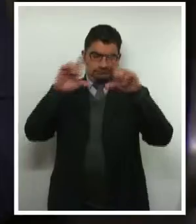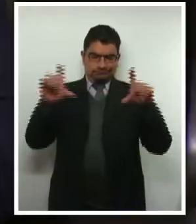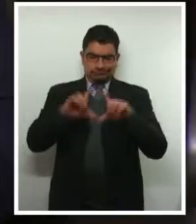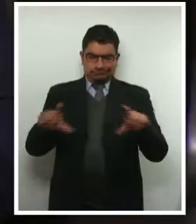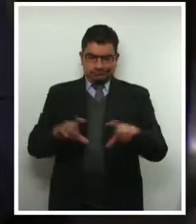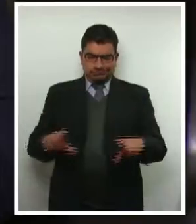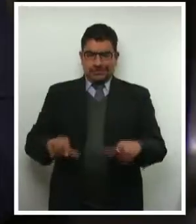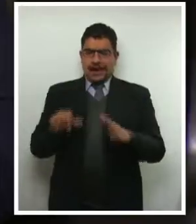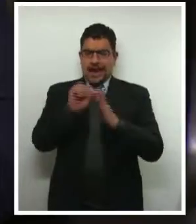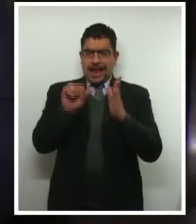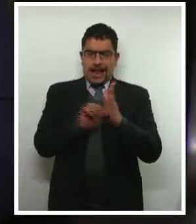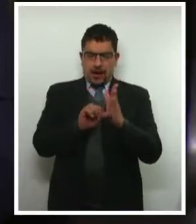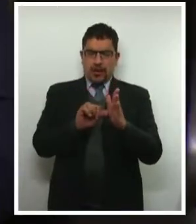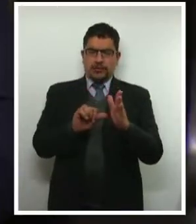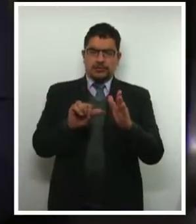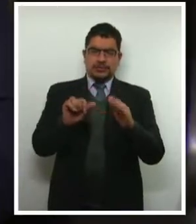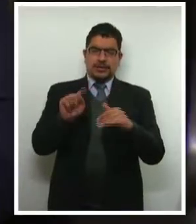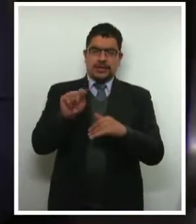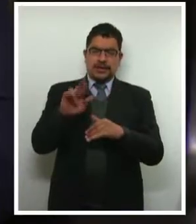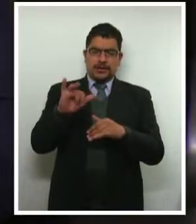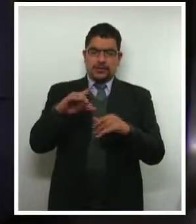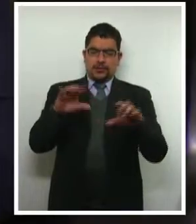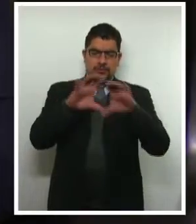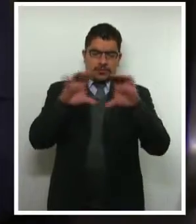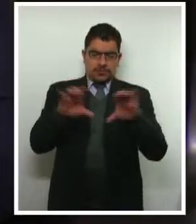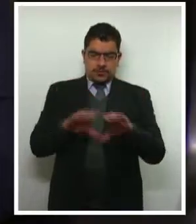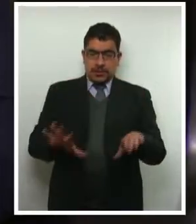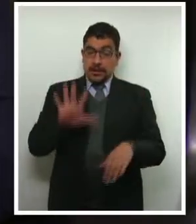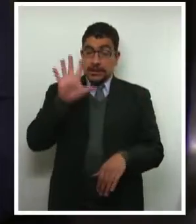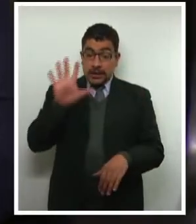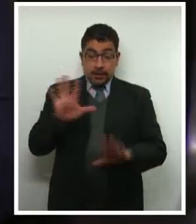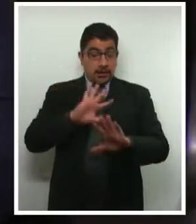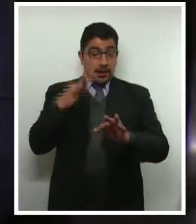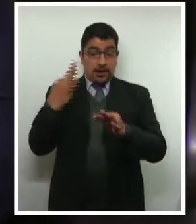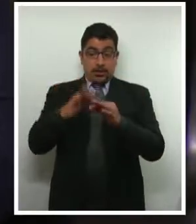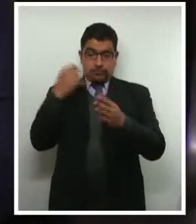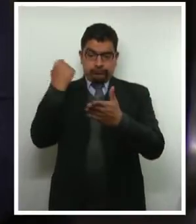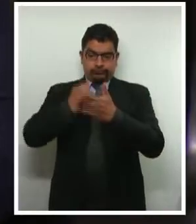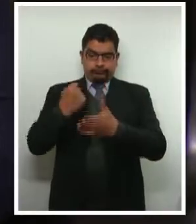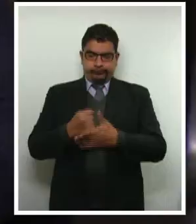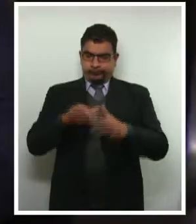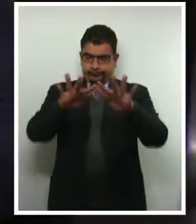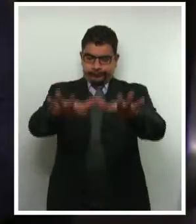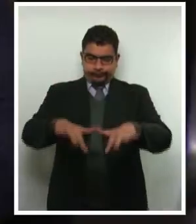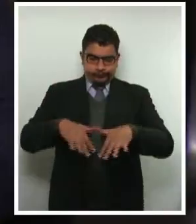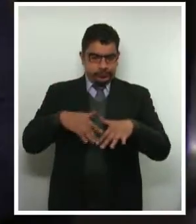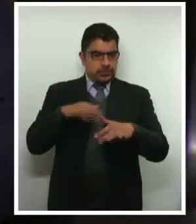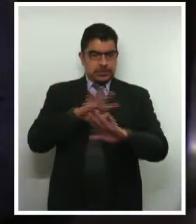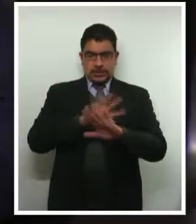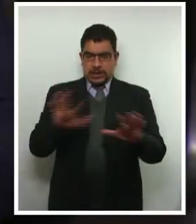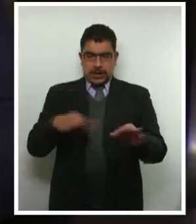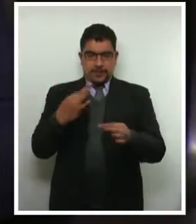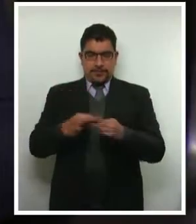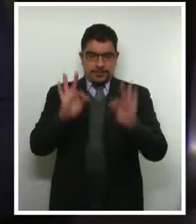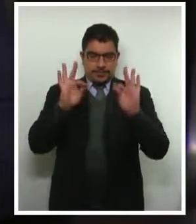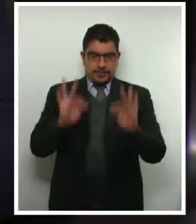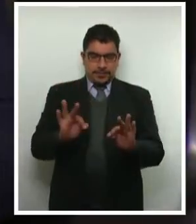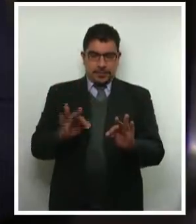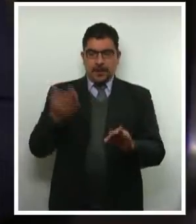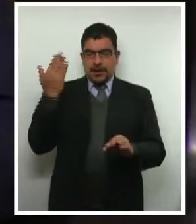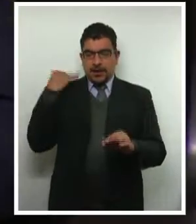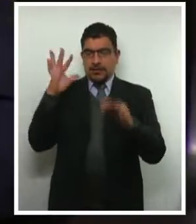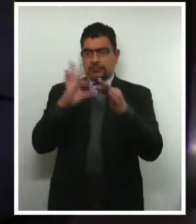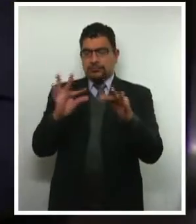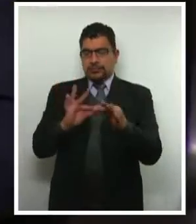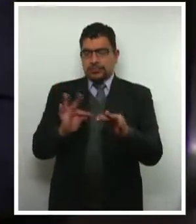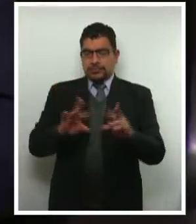artículos transitorios, 5 ya fueron aprobados por el Pleno, que son los que se